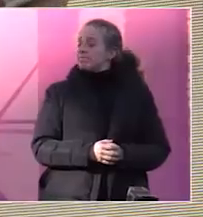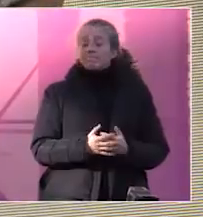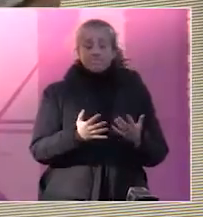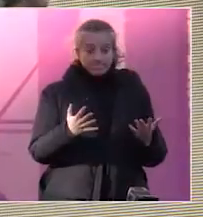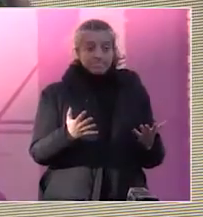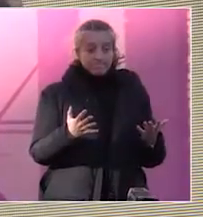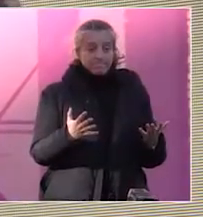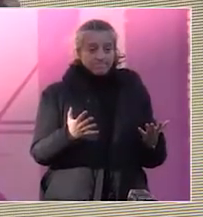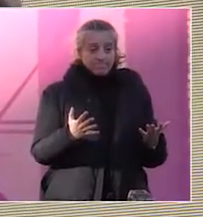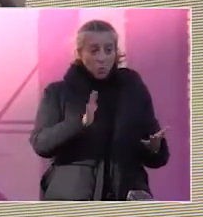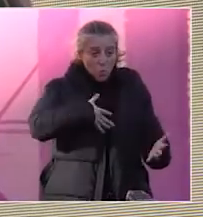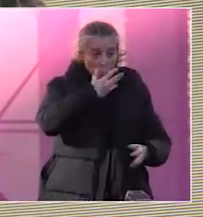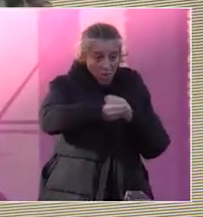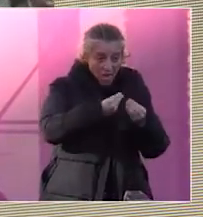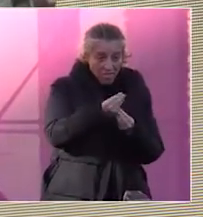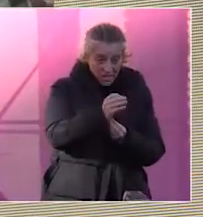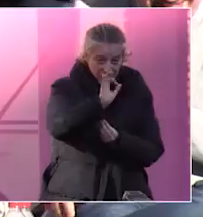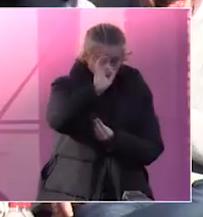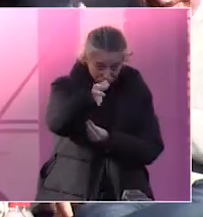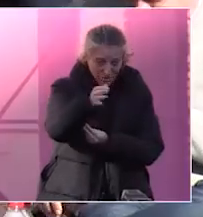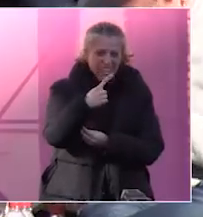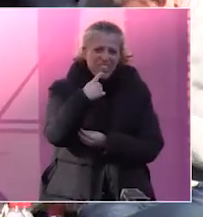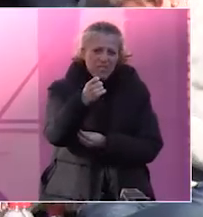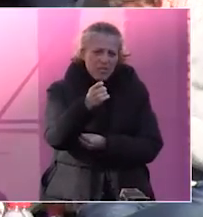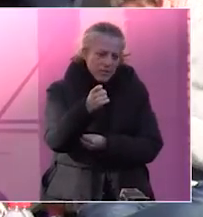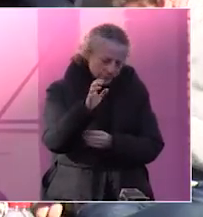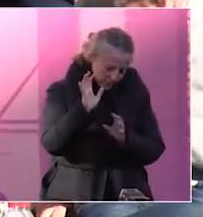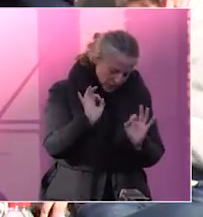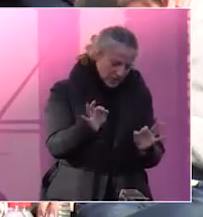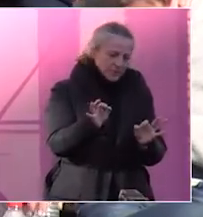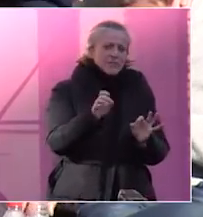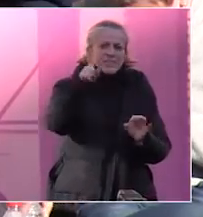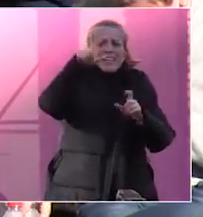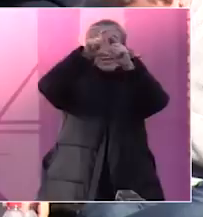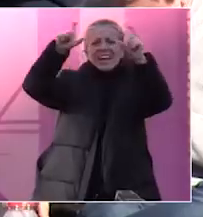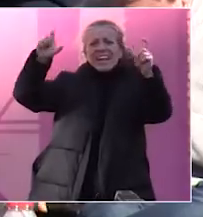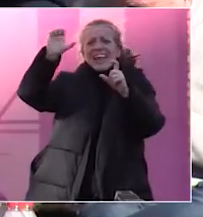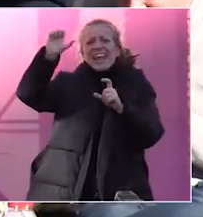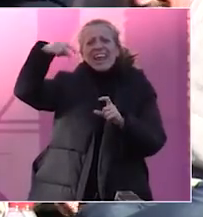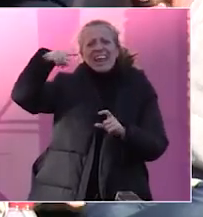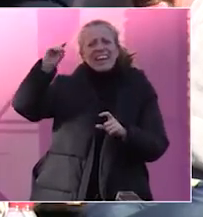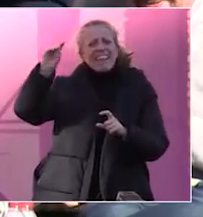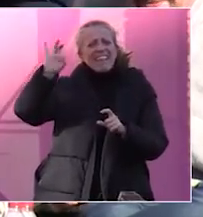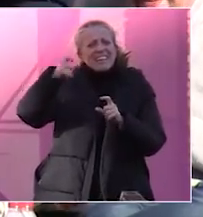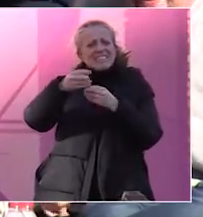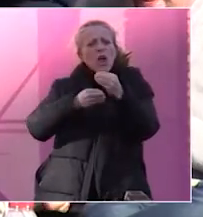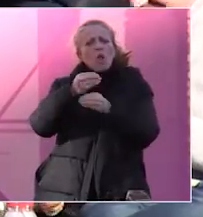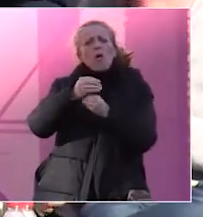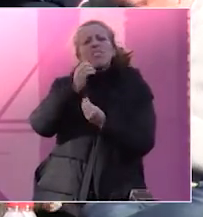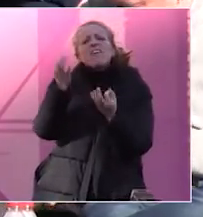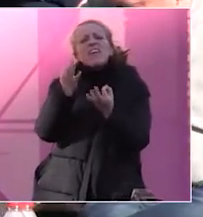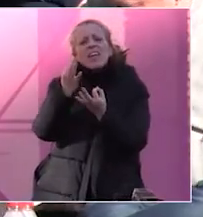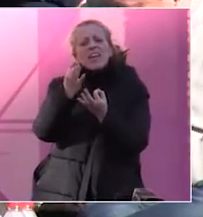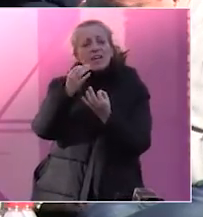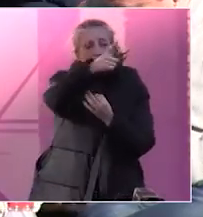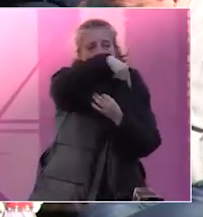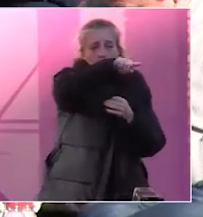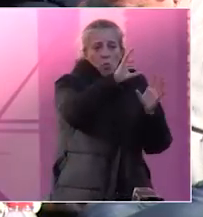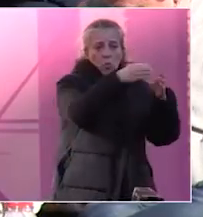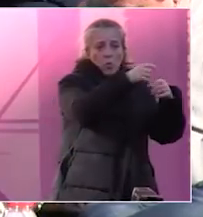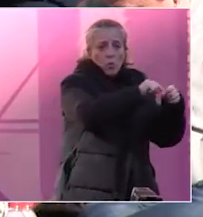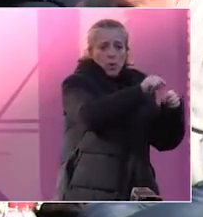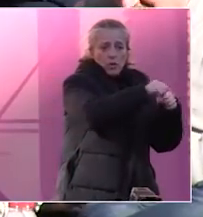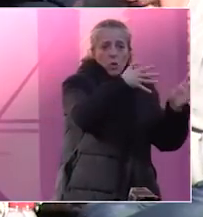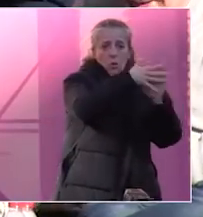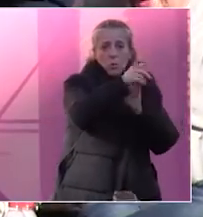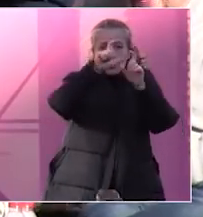Claro que se puede, aunque sea difícil. ¿Sabéis lo que hace Endesa con los políticos? Porque Endesa